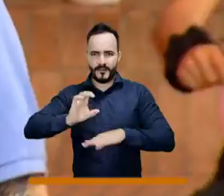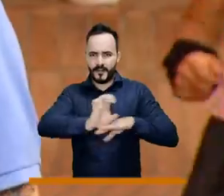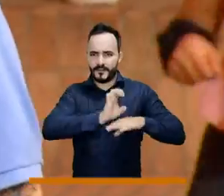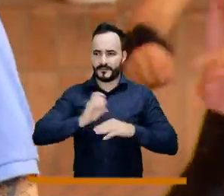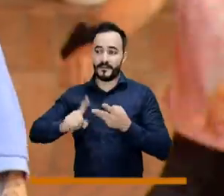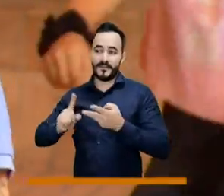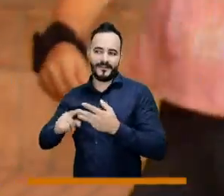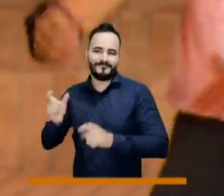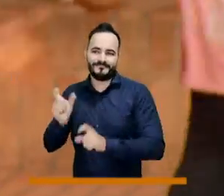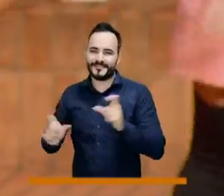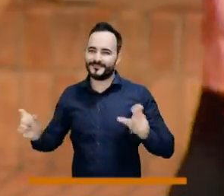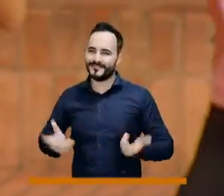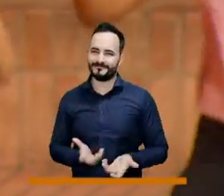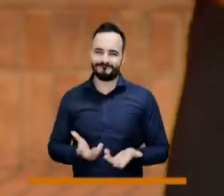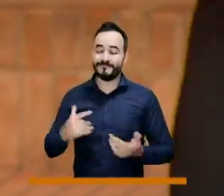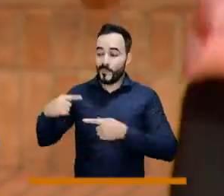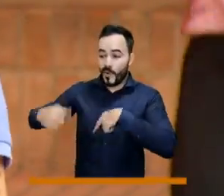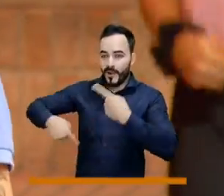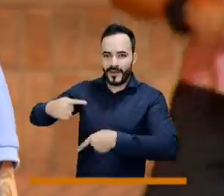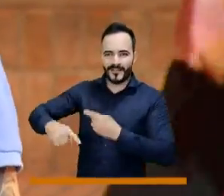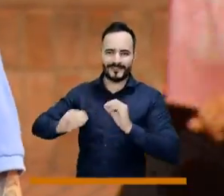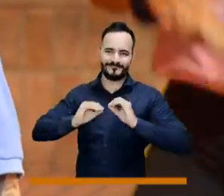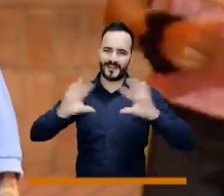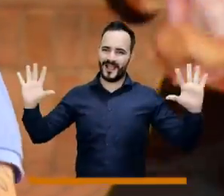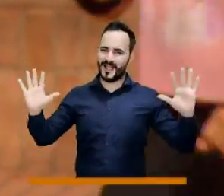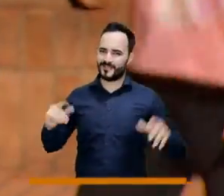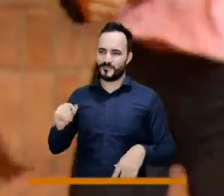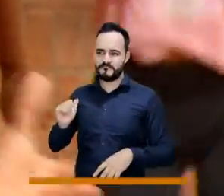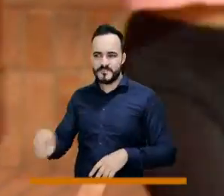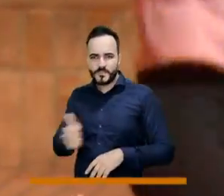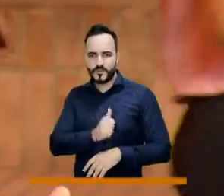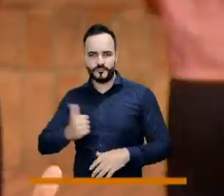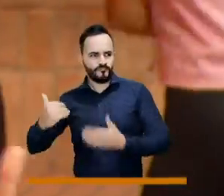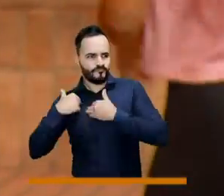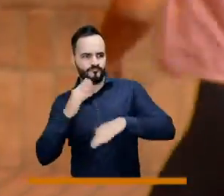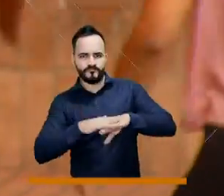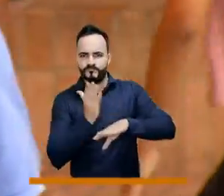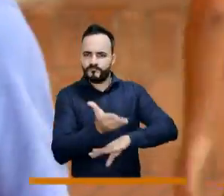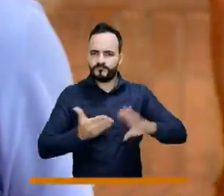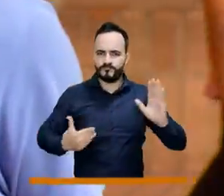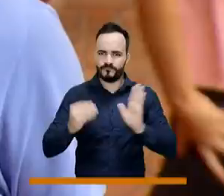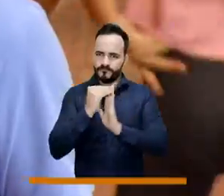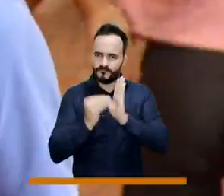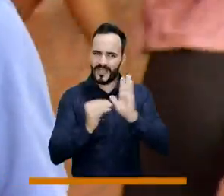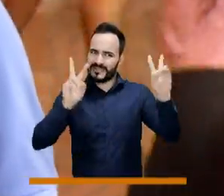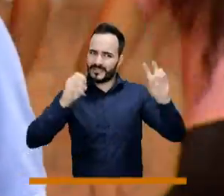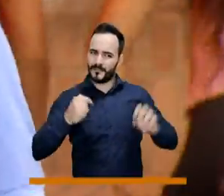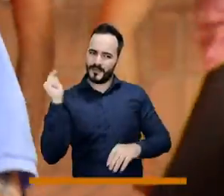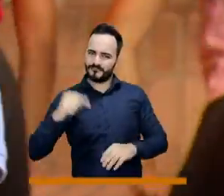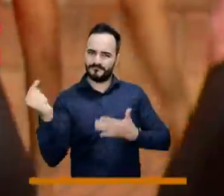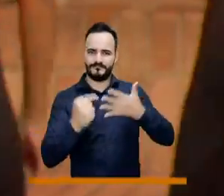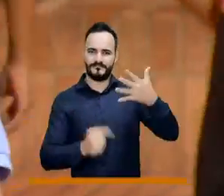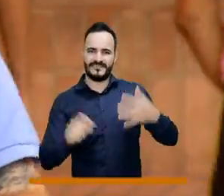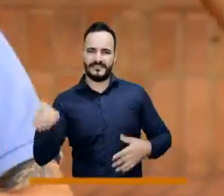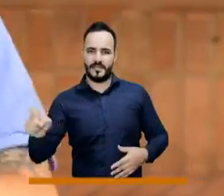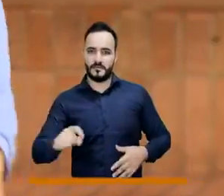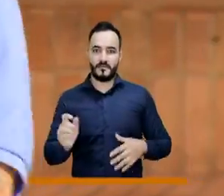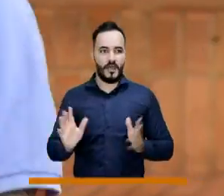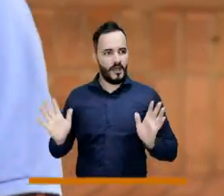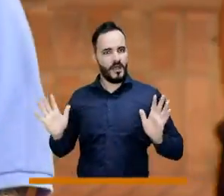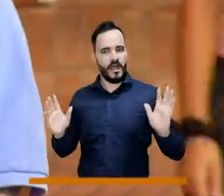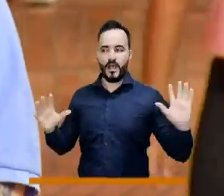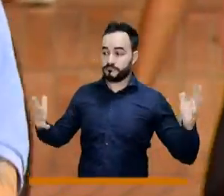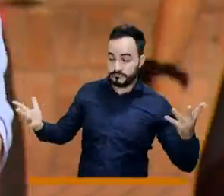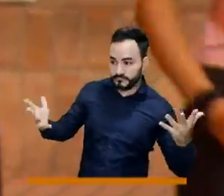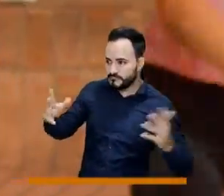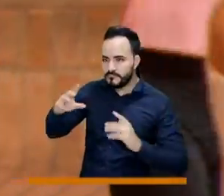la comunidad. Es que Moravia es un ejemplo de cómo una comunidad le pone agenda a la ciudad y le dice a la ciudad, pero no solamente a la administración municipal,